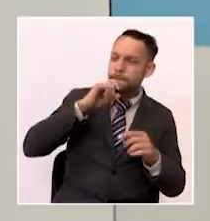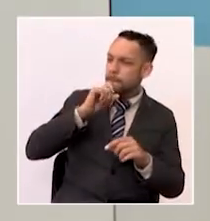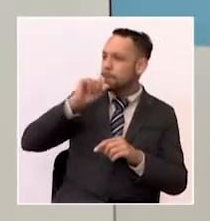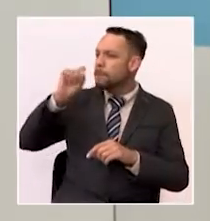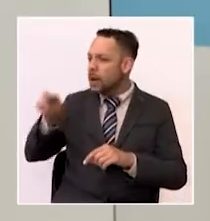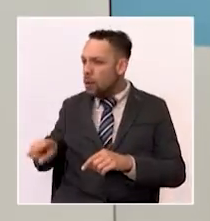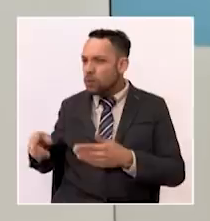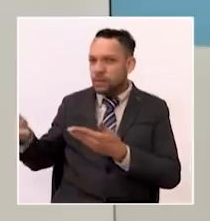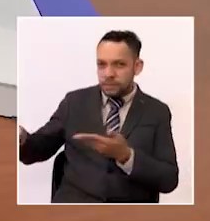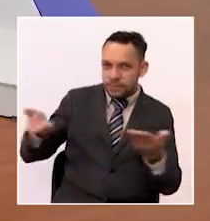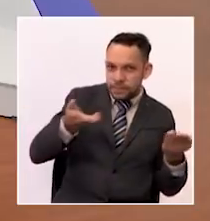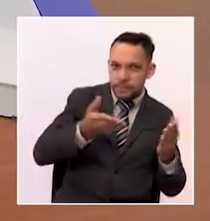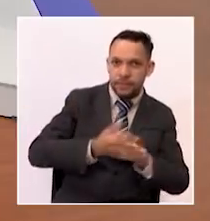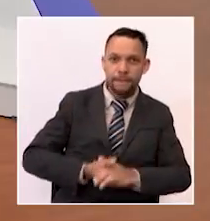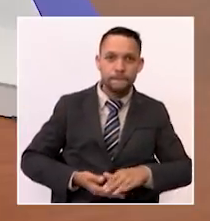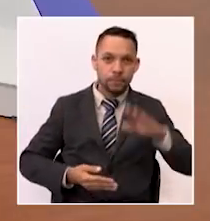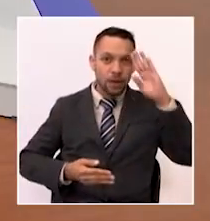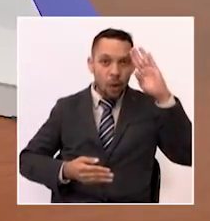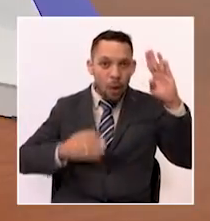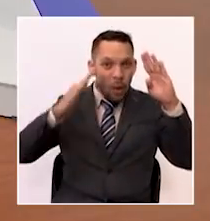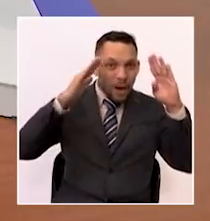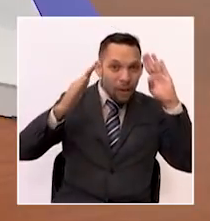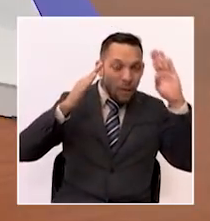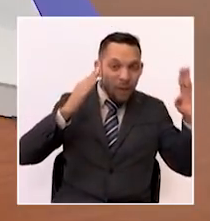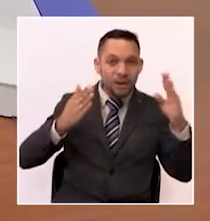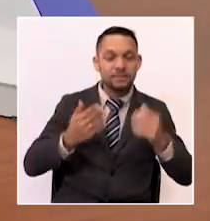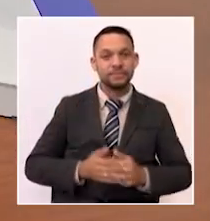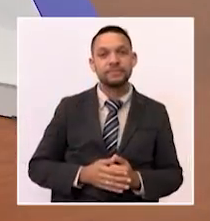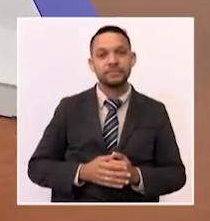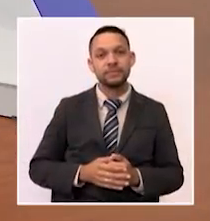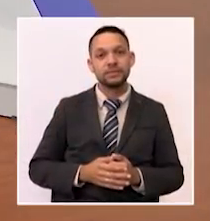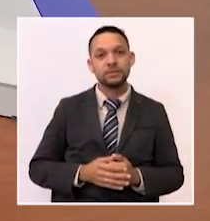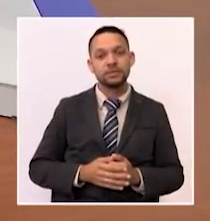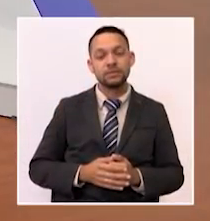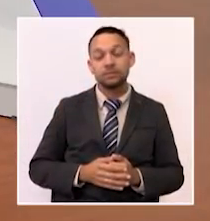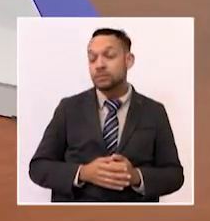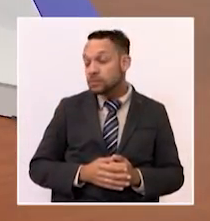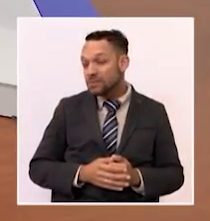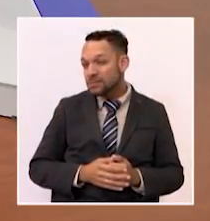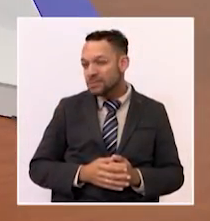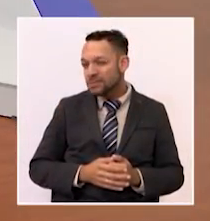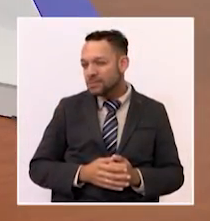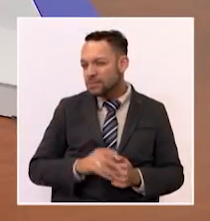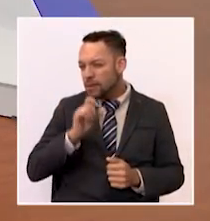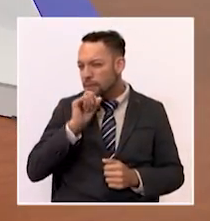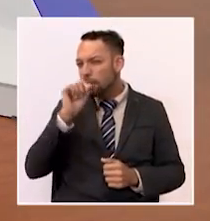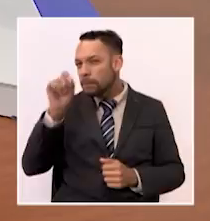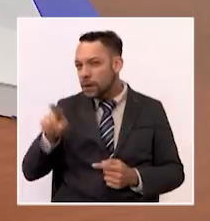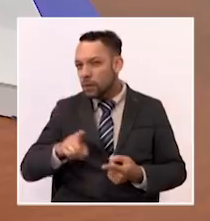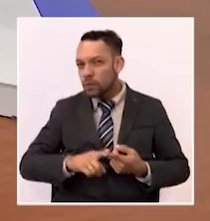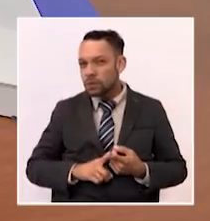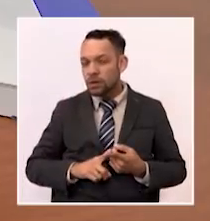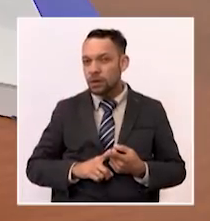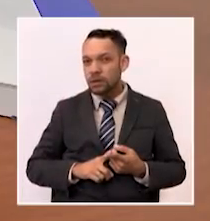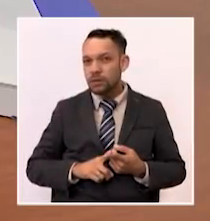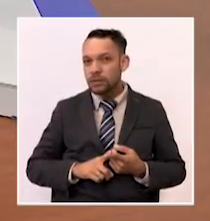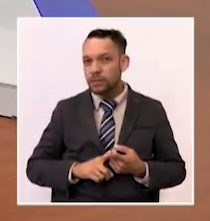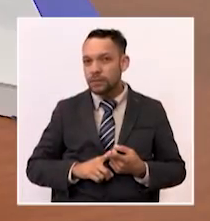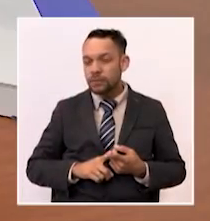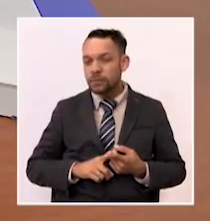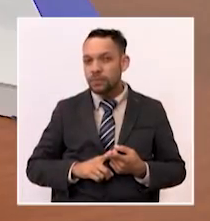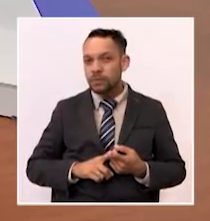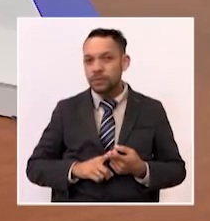día? Muy buenas tardes, hombre. Muchas gracias. Ve, yo tengo una inquietud sobre el estreñimiento que me